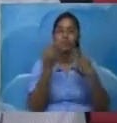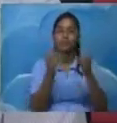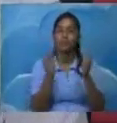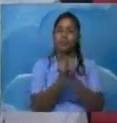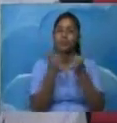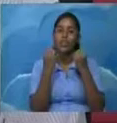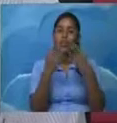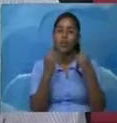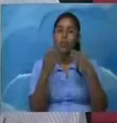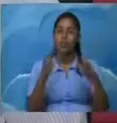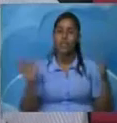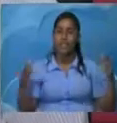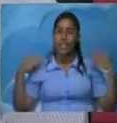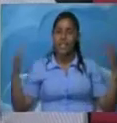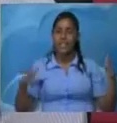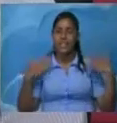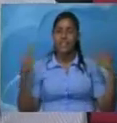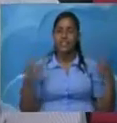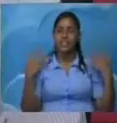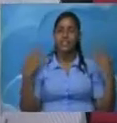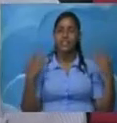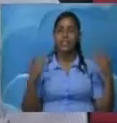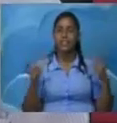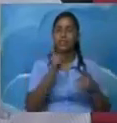mucha alegría. Y